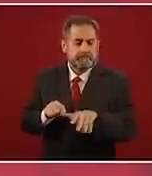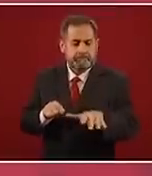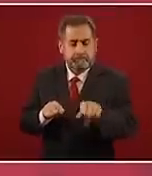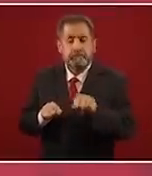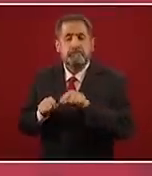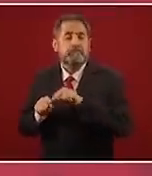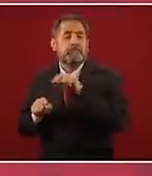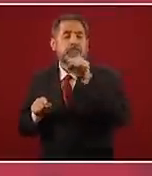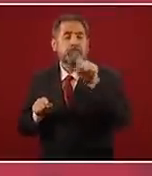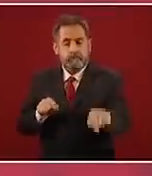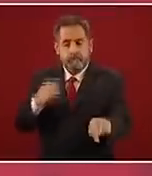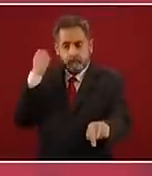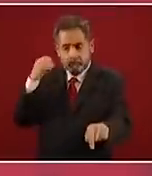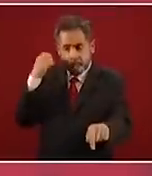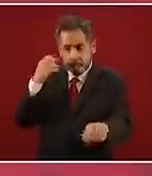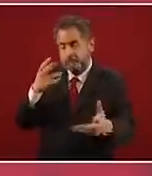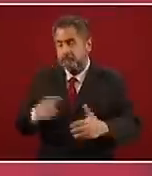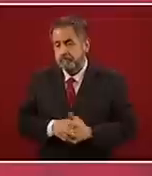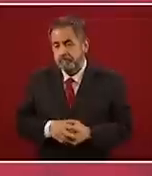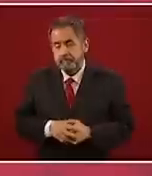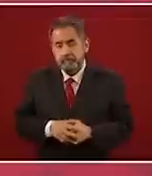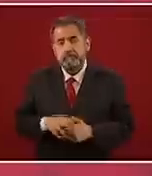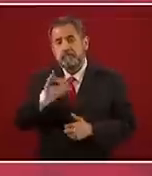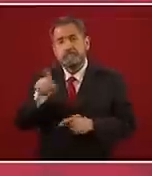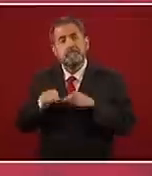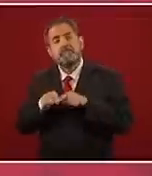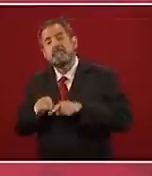hasta Oaxaca, iban de